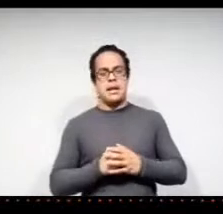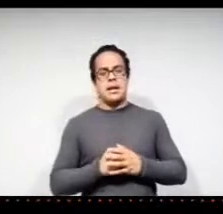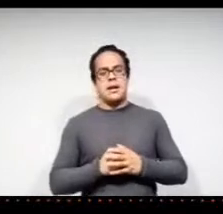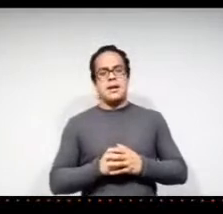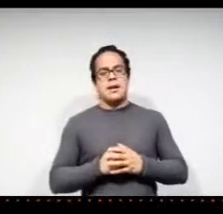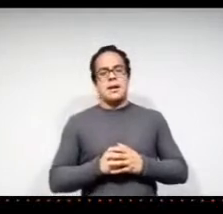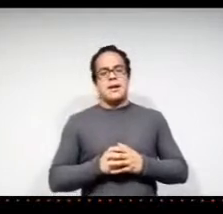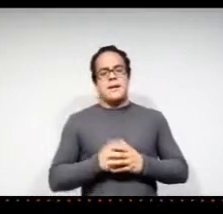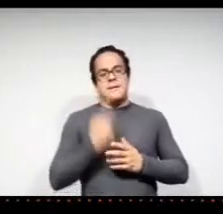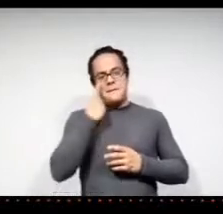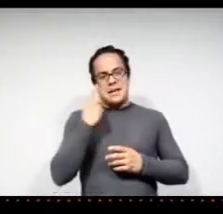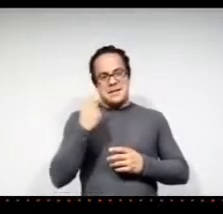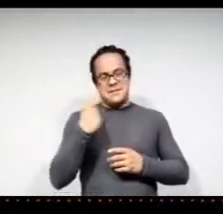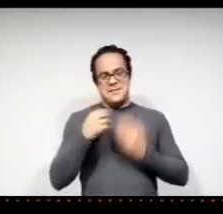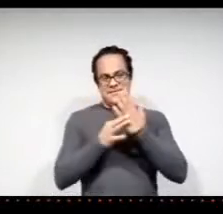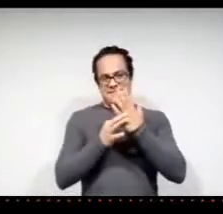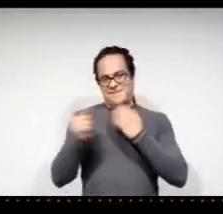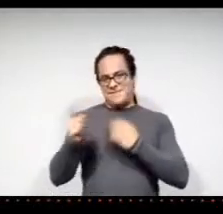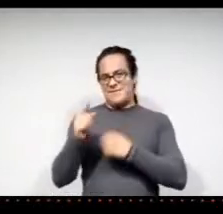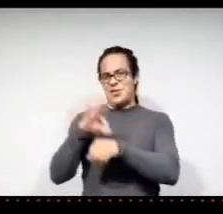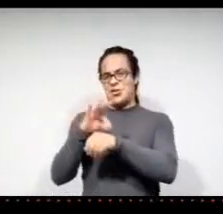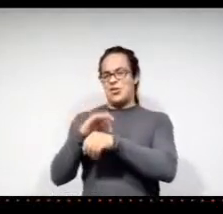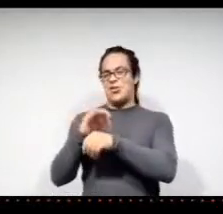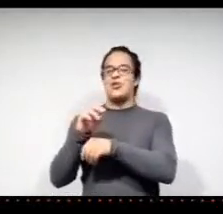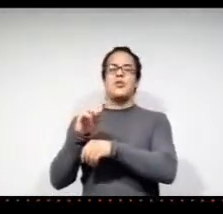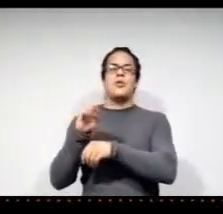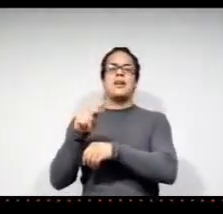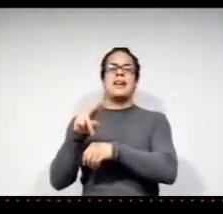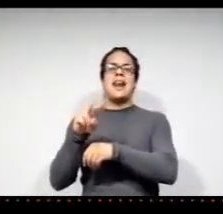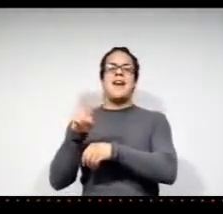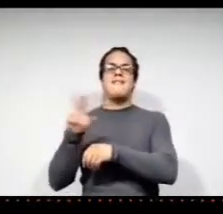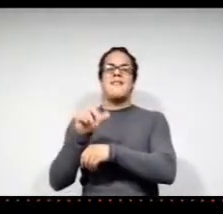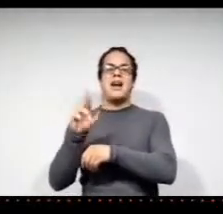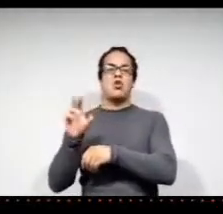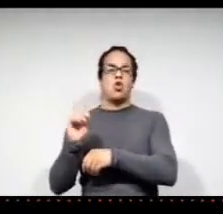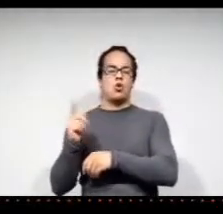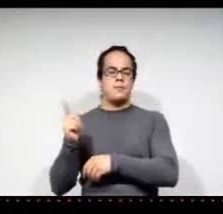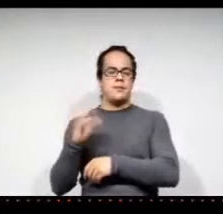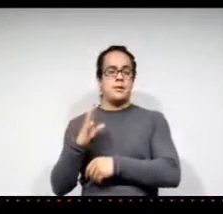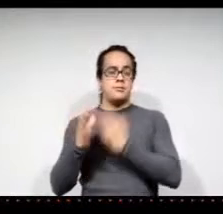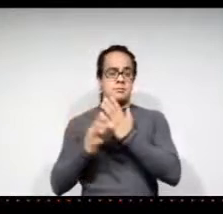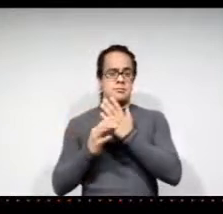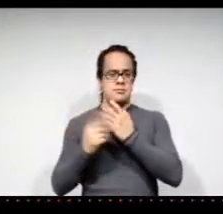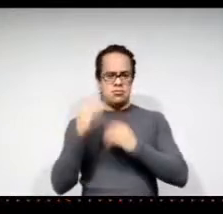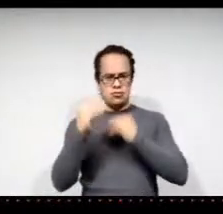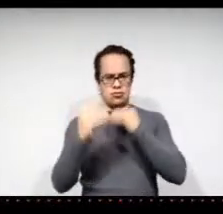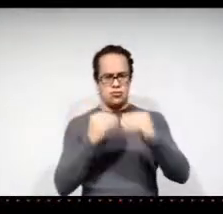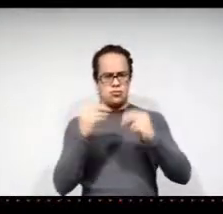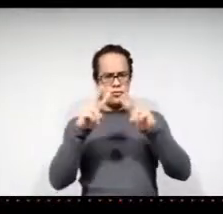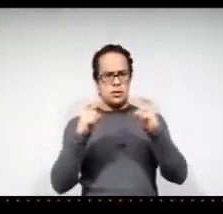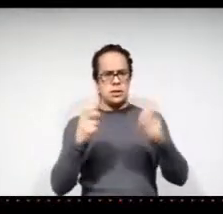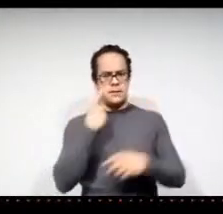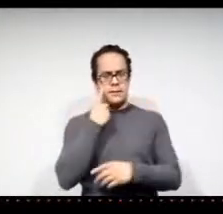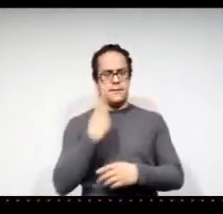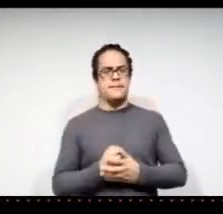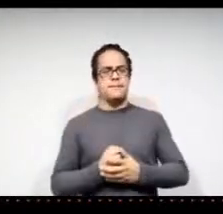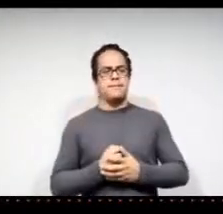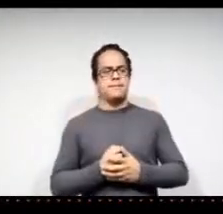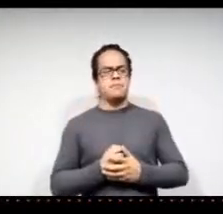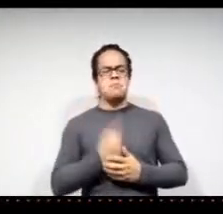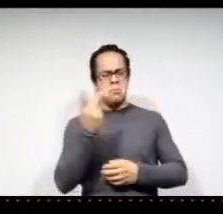referencia del doctor Dante Avaro con respecto a una discusión central. ¿Cuánto